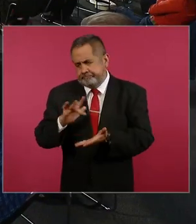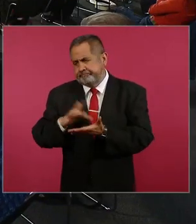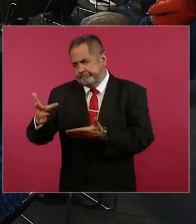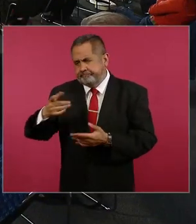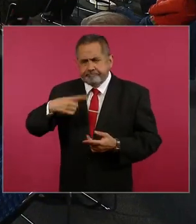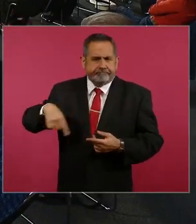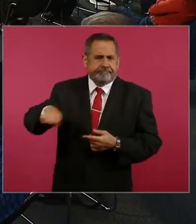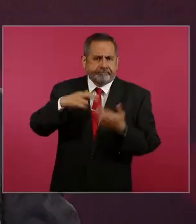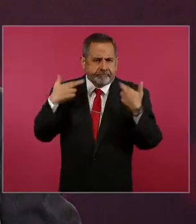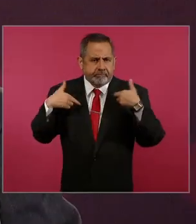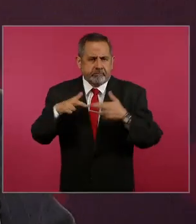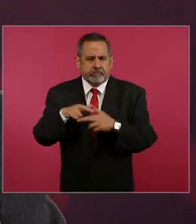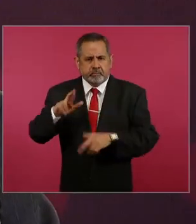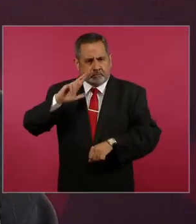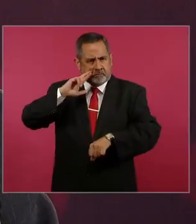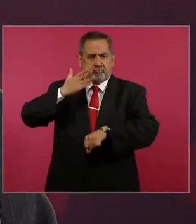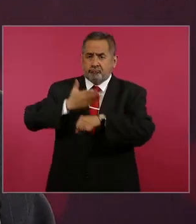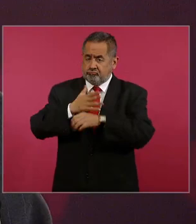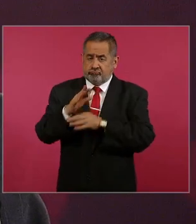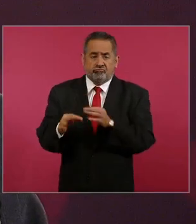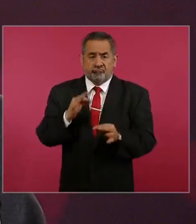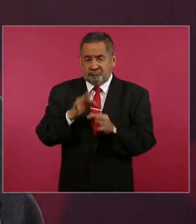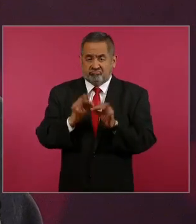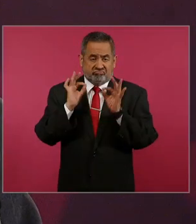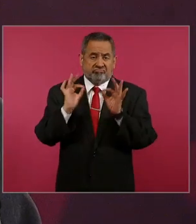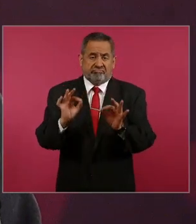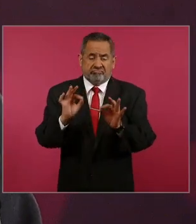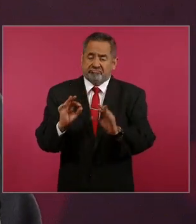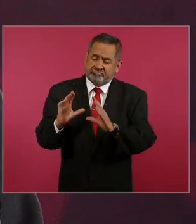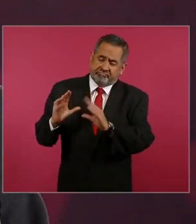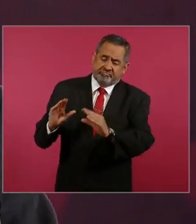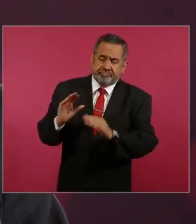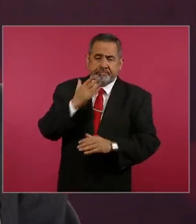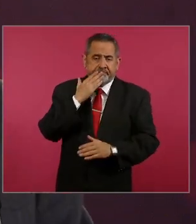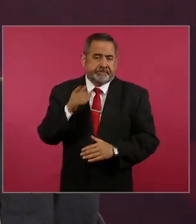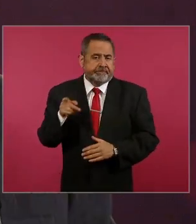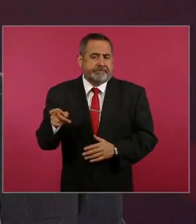han actuado con mucha responsabilidad porque